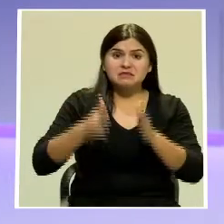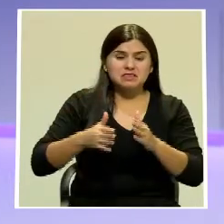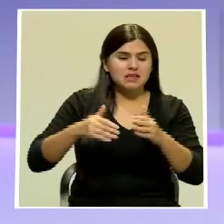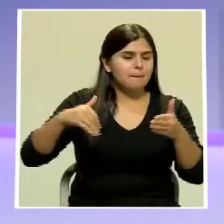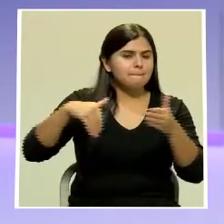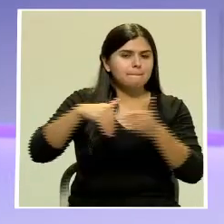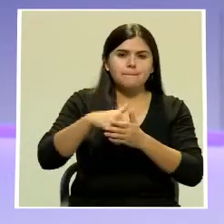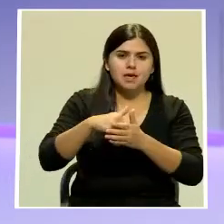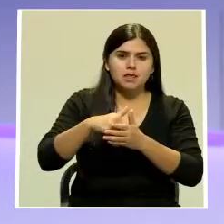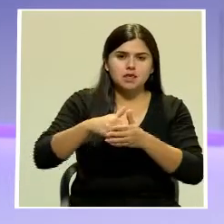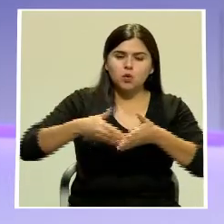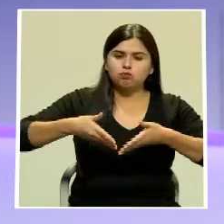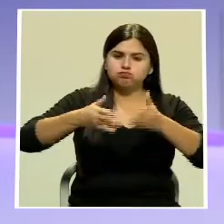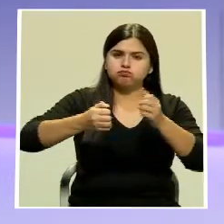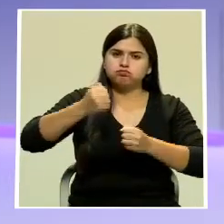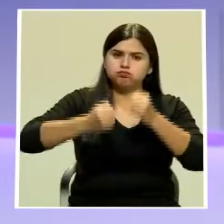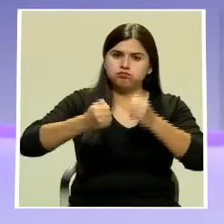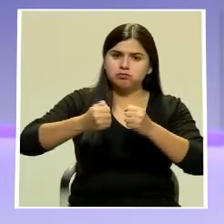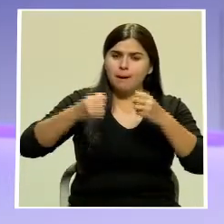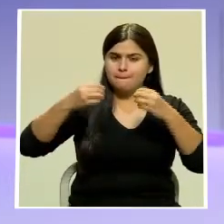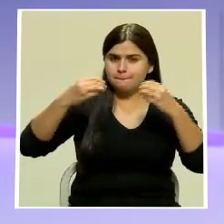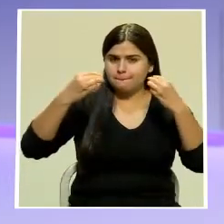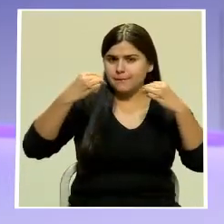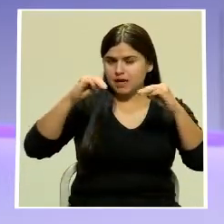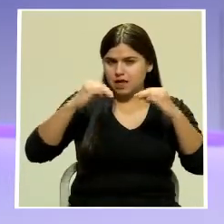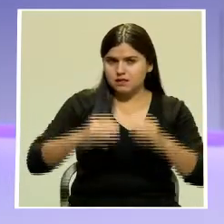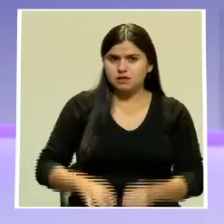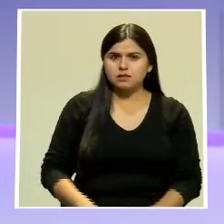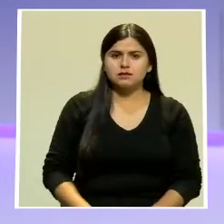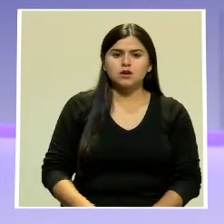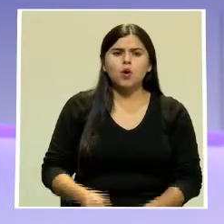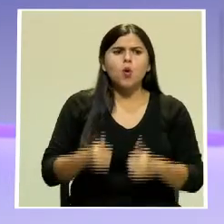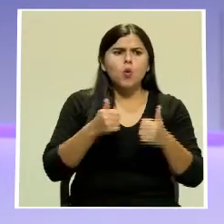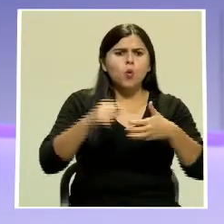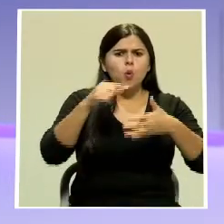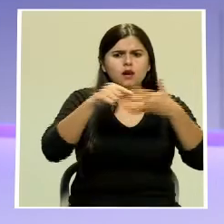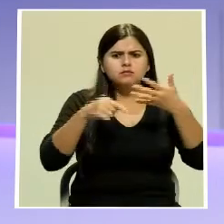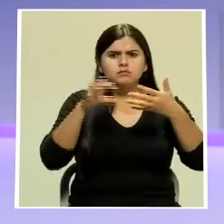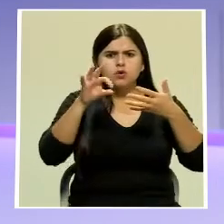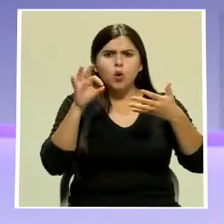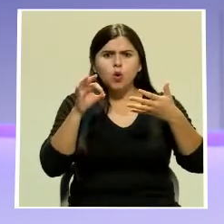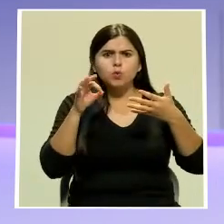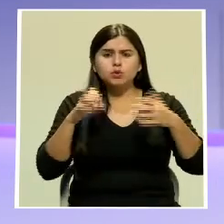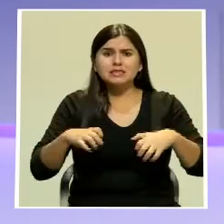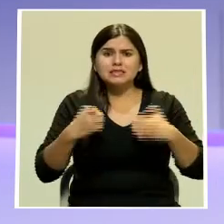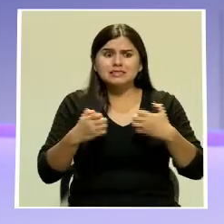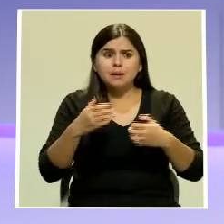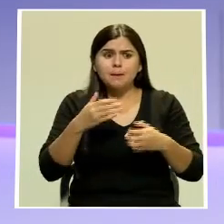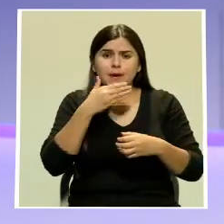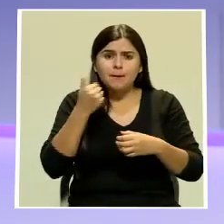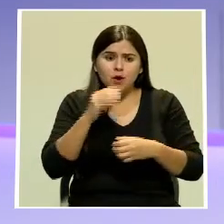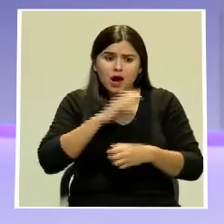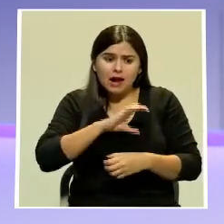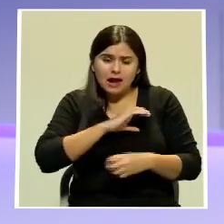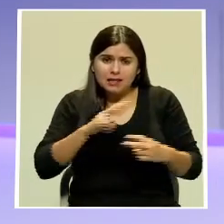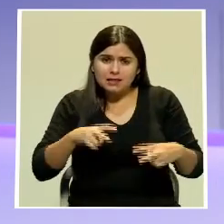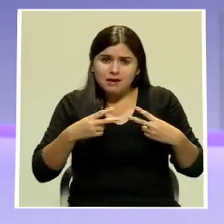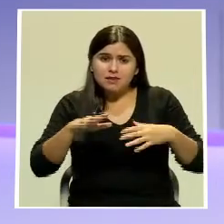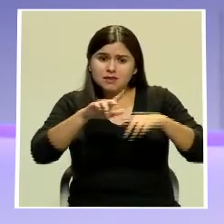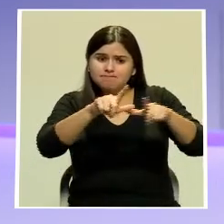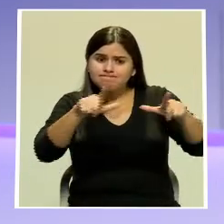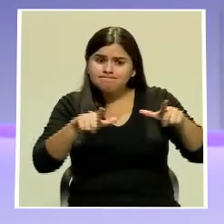mercaderías. ¿Qué opciones existen para mejorar la calidad de vida en la zona sur? ¿Quiénes están liderando